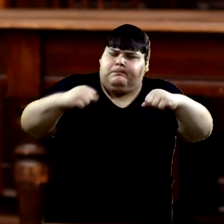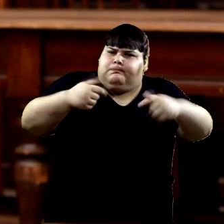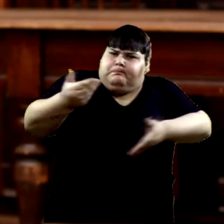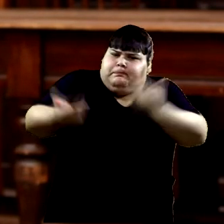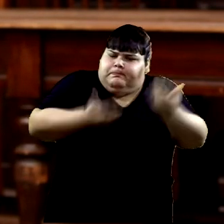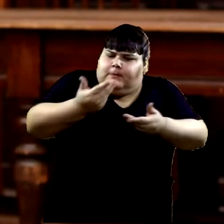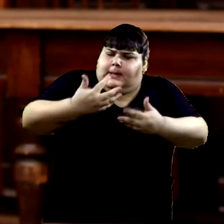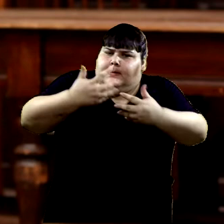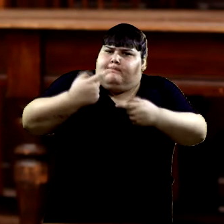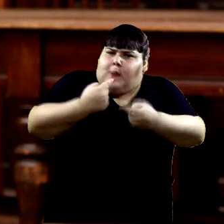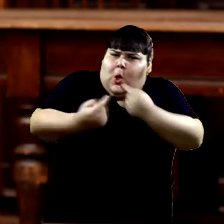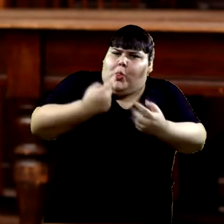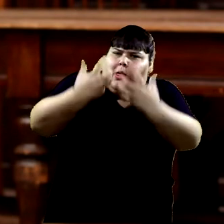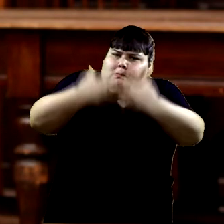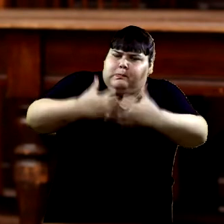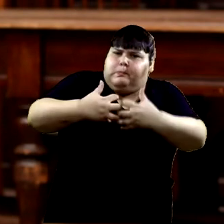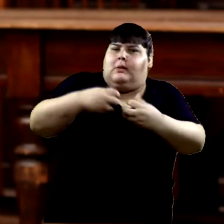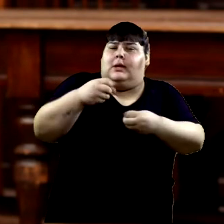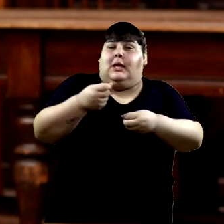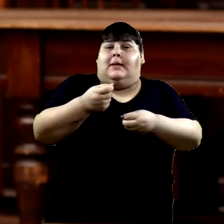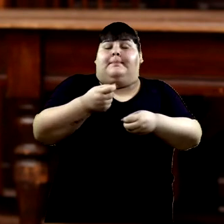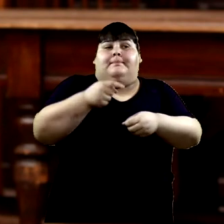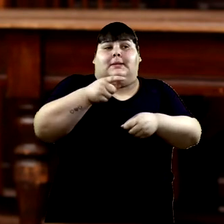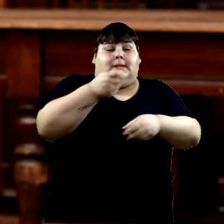las cosas? Y que no podés trabajar desde